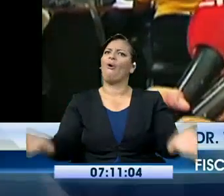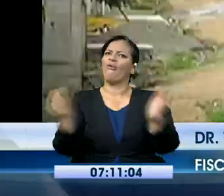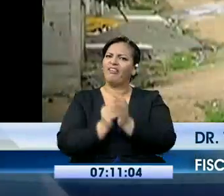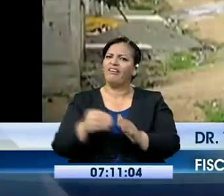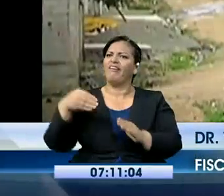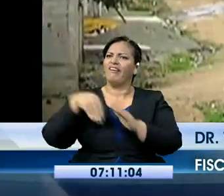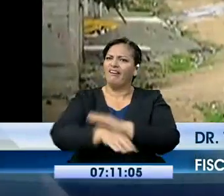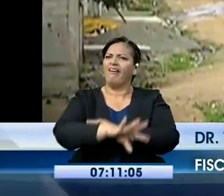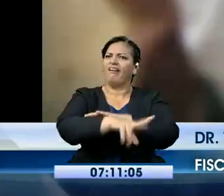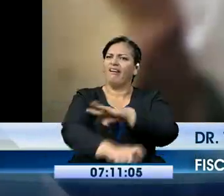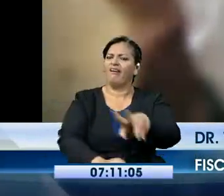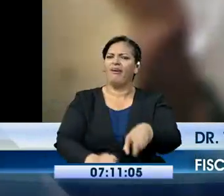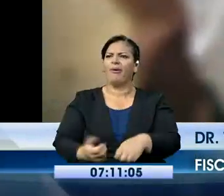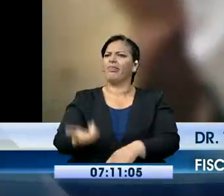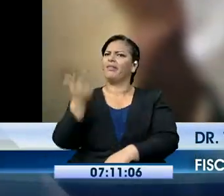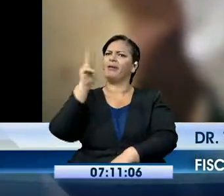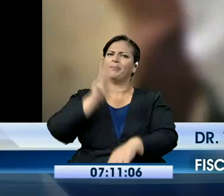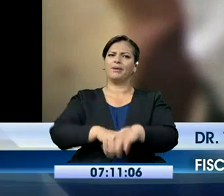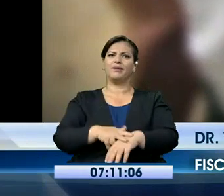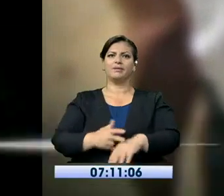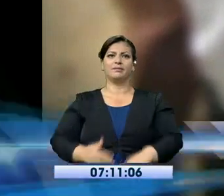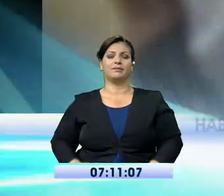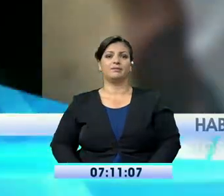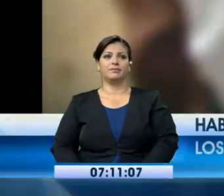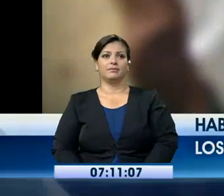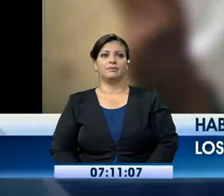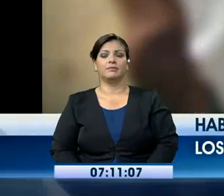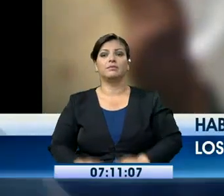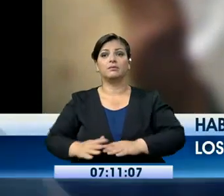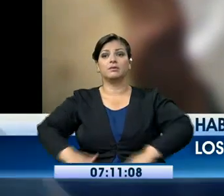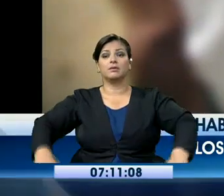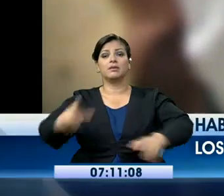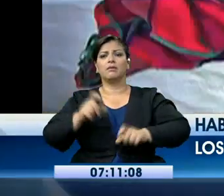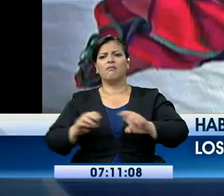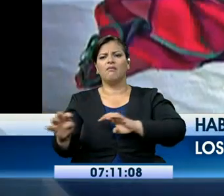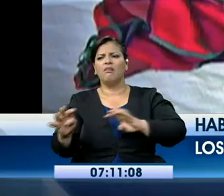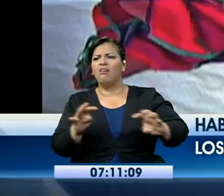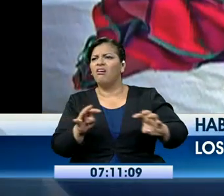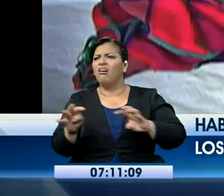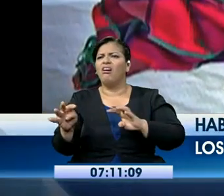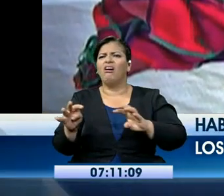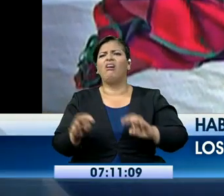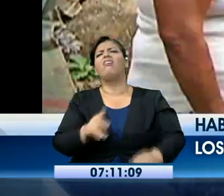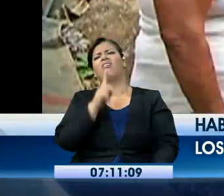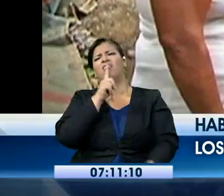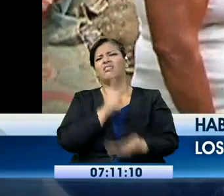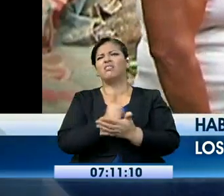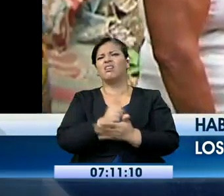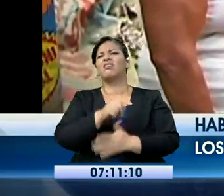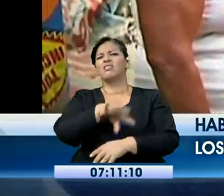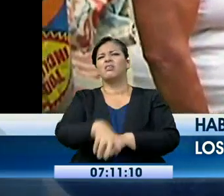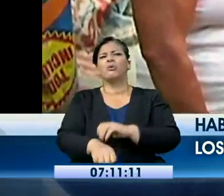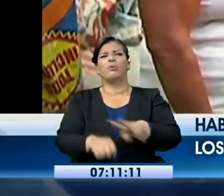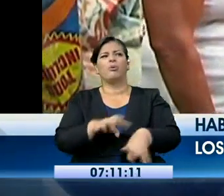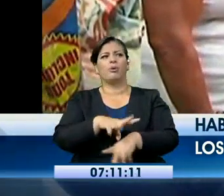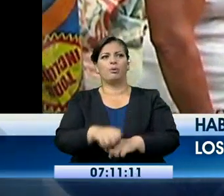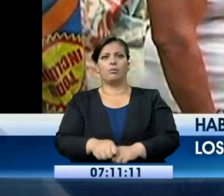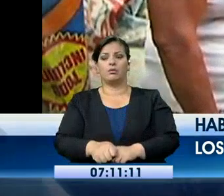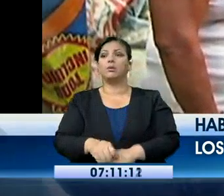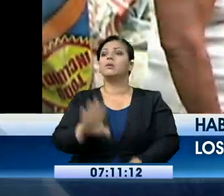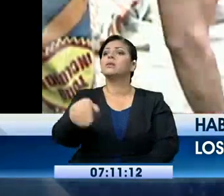parte. En el barrio, muchos aseguran que han sufrido similares perjuicios, pero son pocos los que se atreven